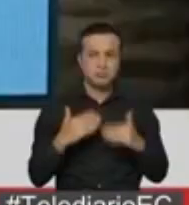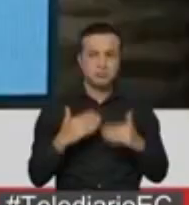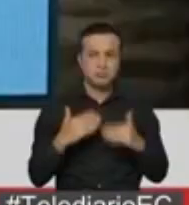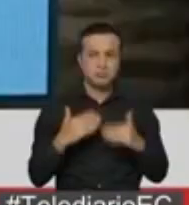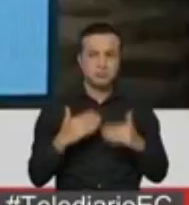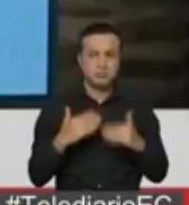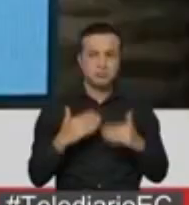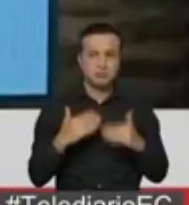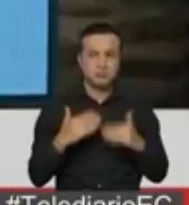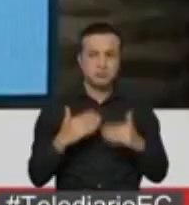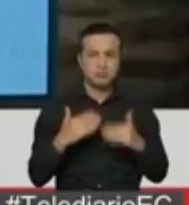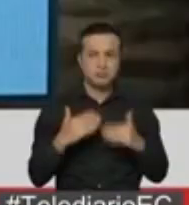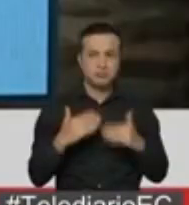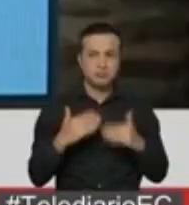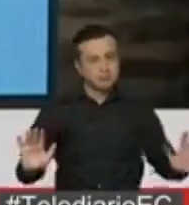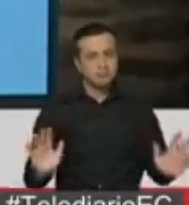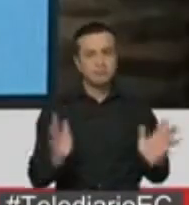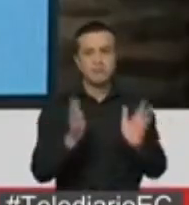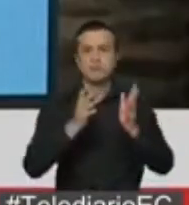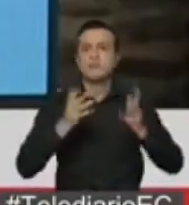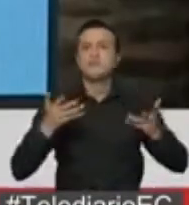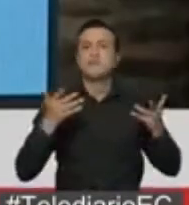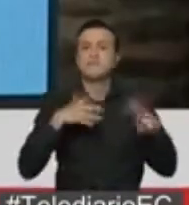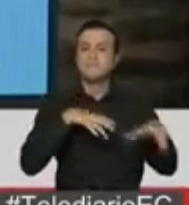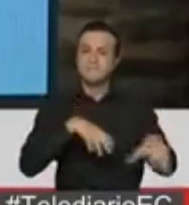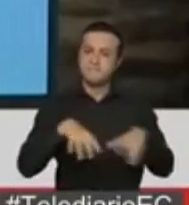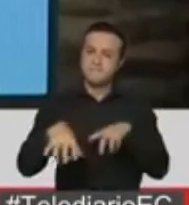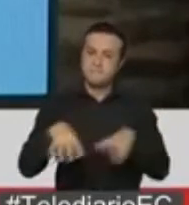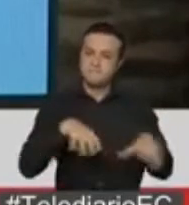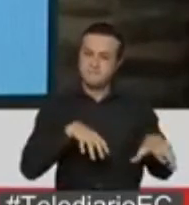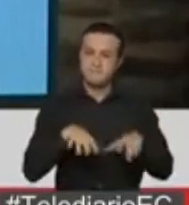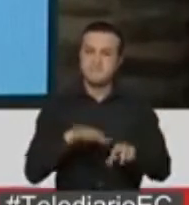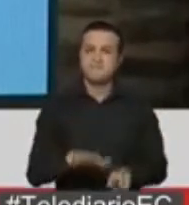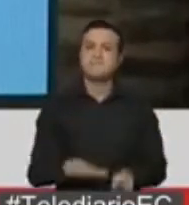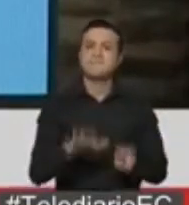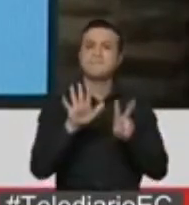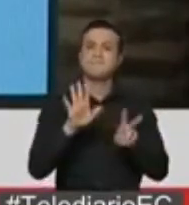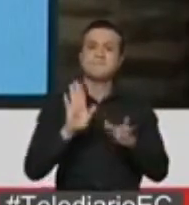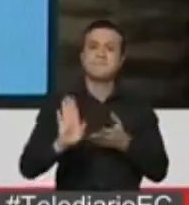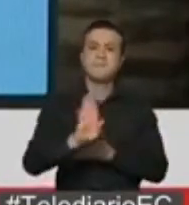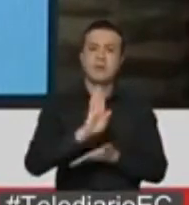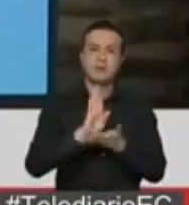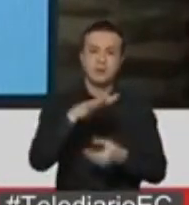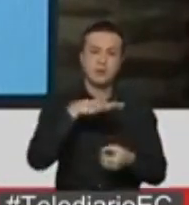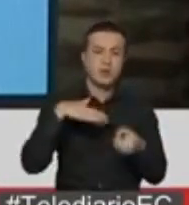incentivar, aumentar las acciones en 7 barrios de Quito,